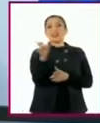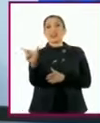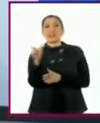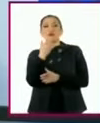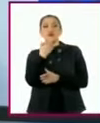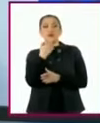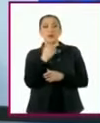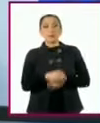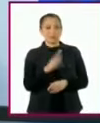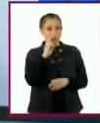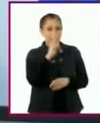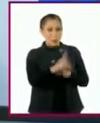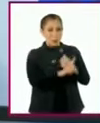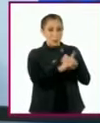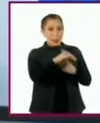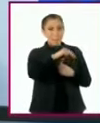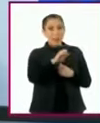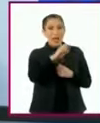Retomemos el caso de Mariana.